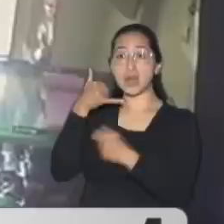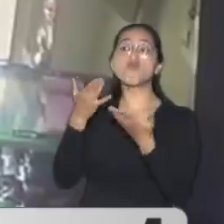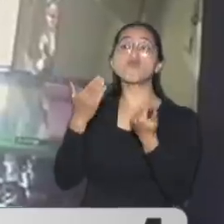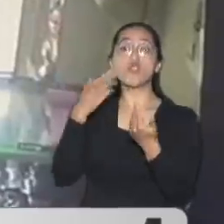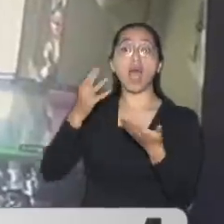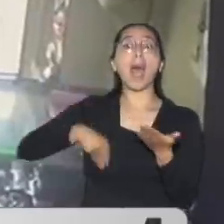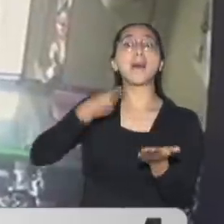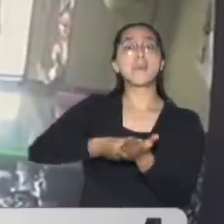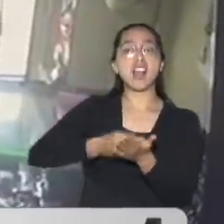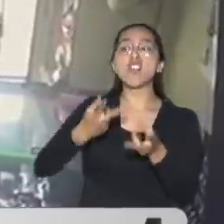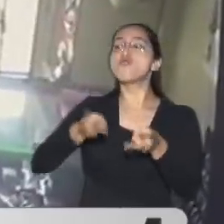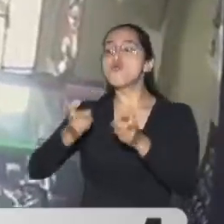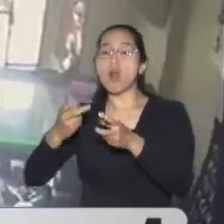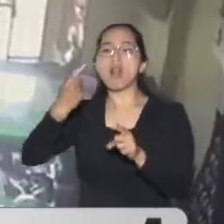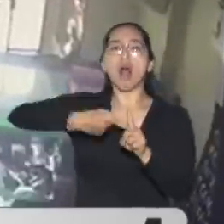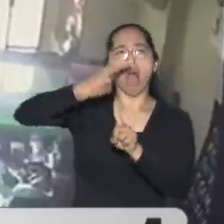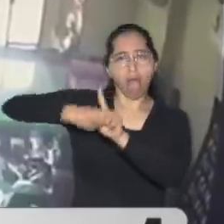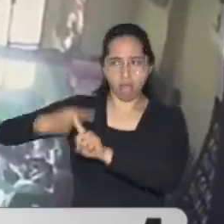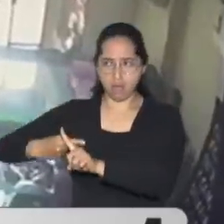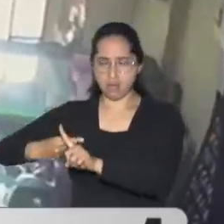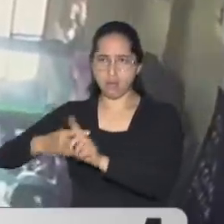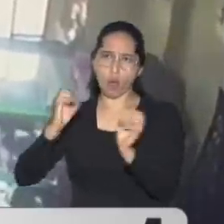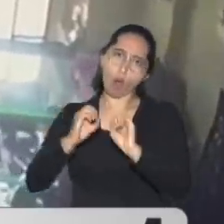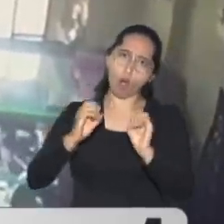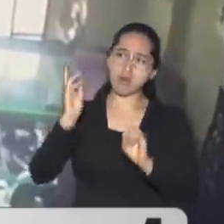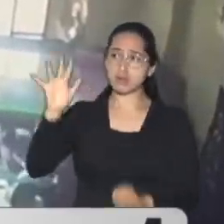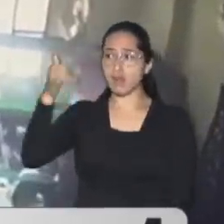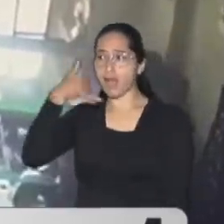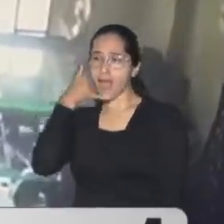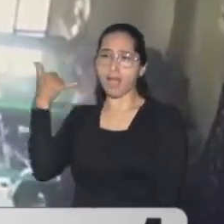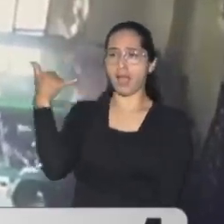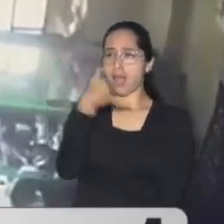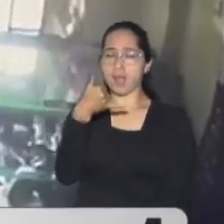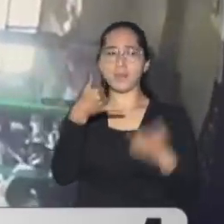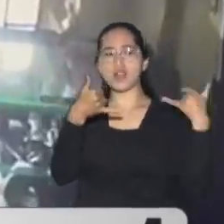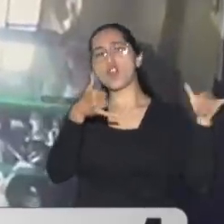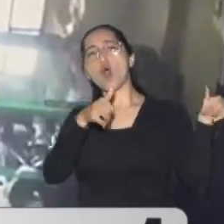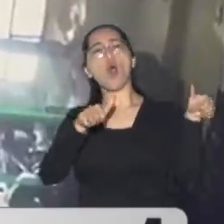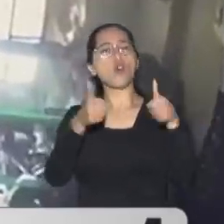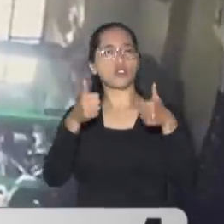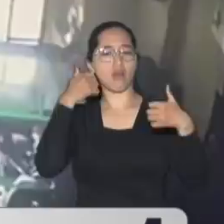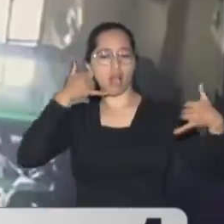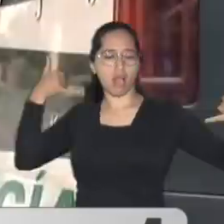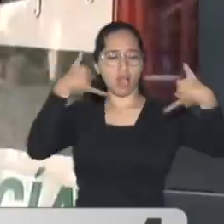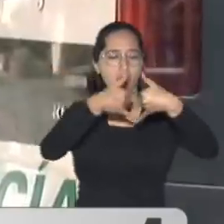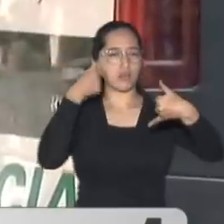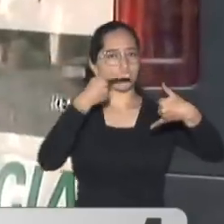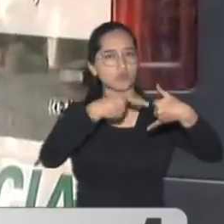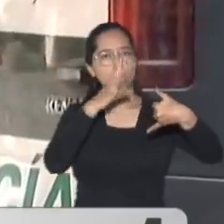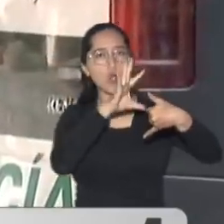número telefónico para que se comunique con determinado comandante para acordar cuánto es el monto de lo que deben pagar.